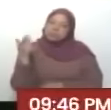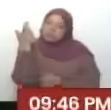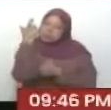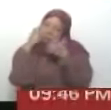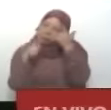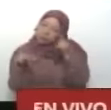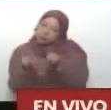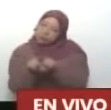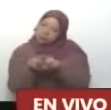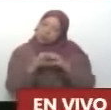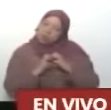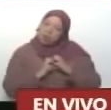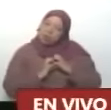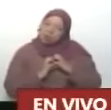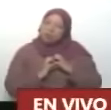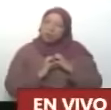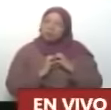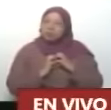Chávez, Chávez de corazón.